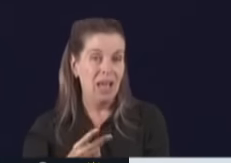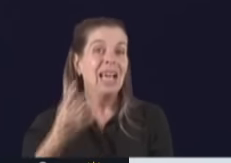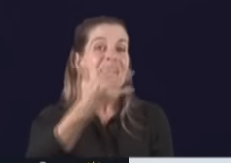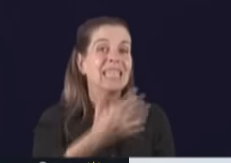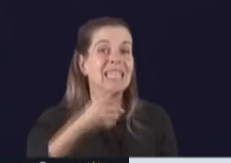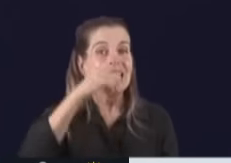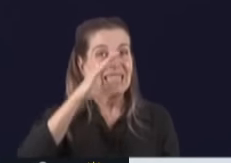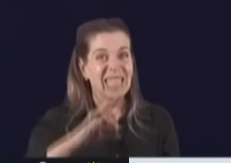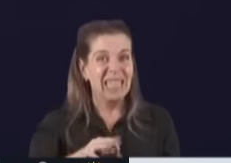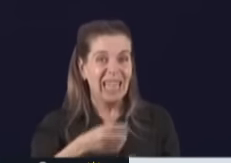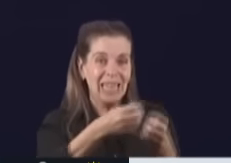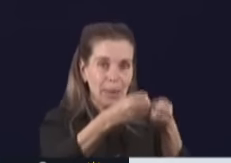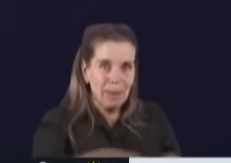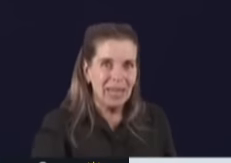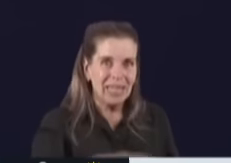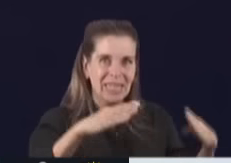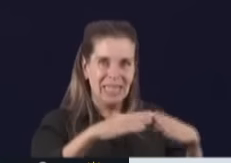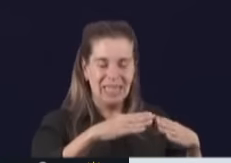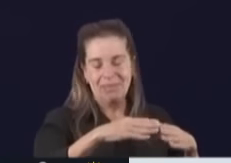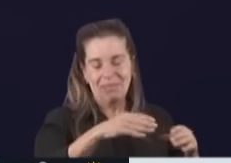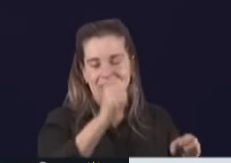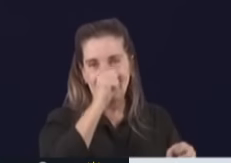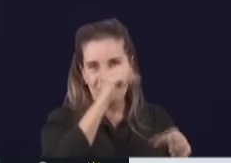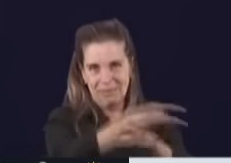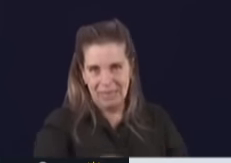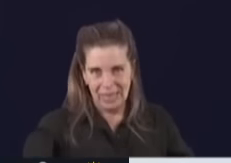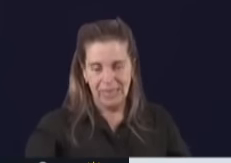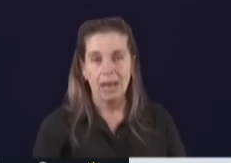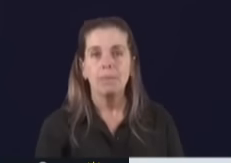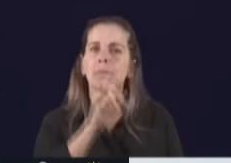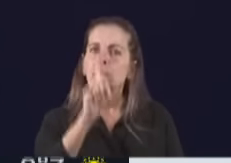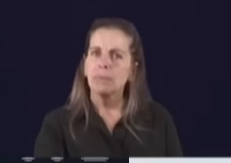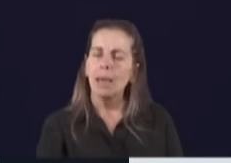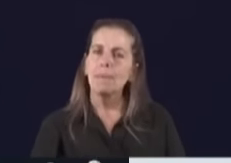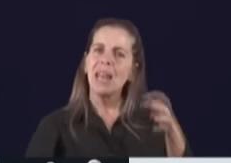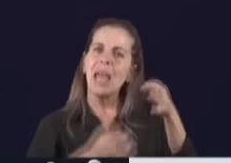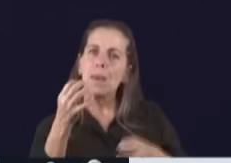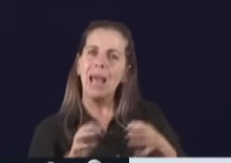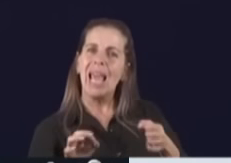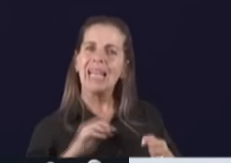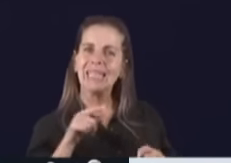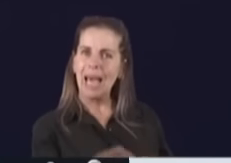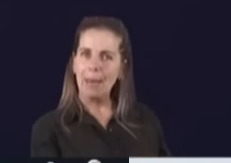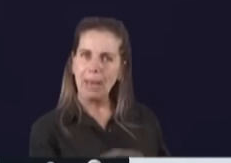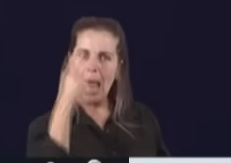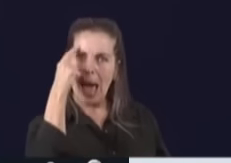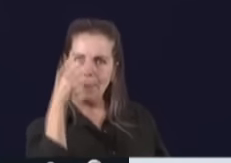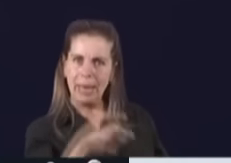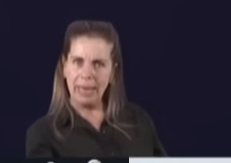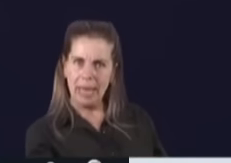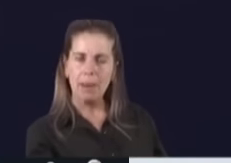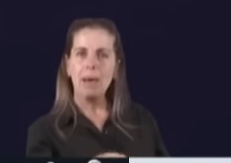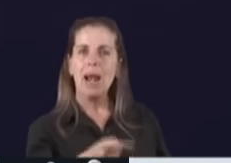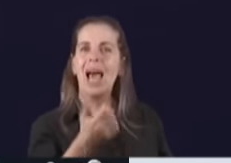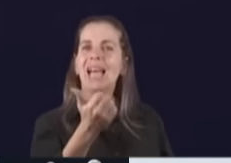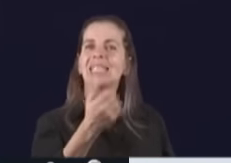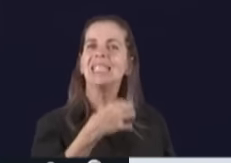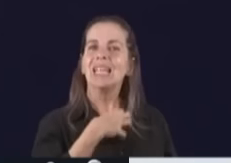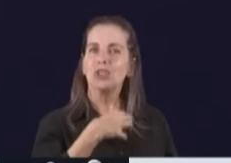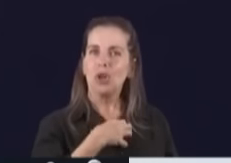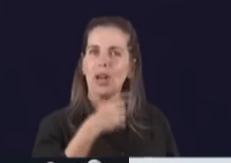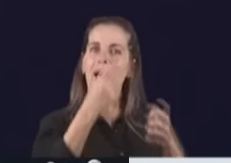nivel inicial. Se llevaron adelante las pruebas a aprender que miden el aprendizaje de los estudiantes de sexto grado en lengua y matemática. Además,